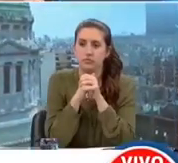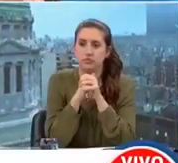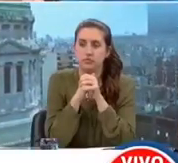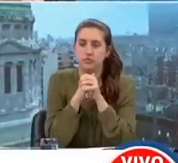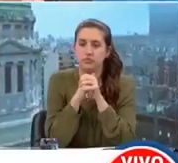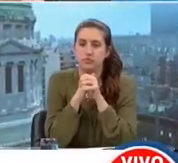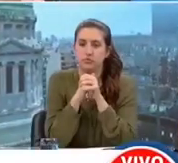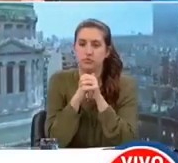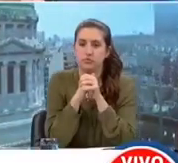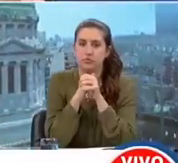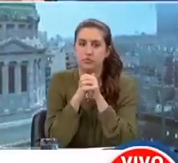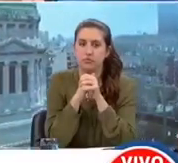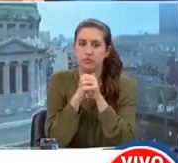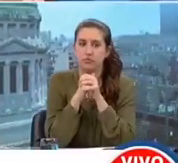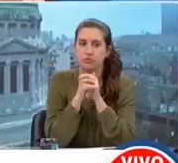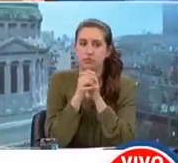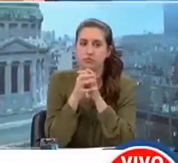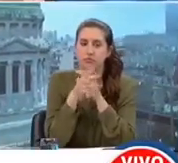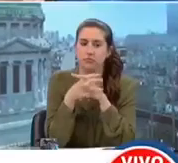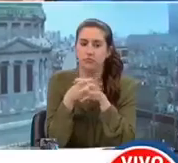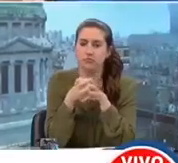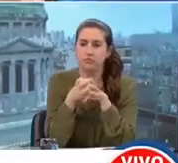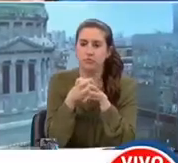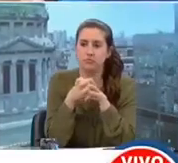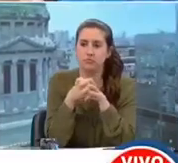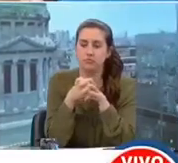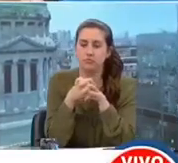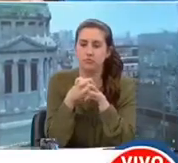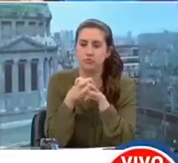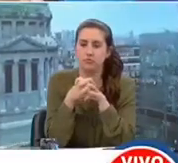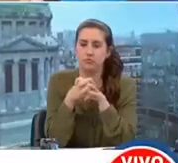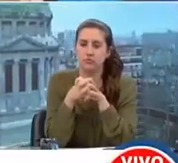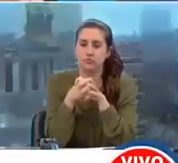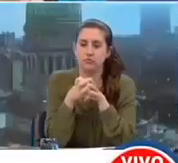porque de esta manera tomamos conciencia de todo lo que está pasando.